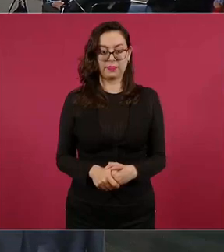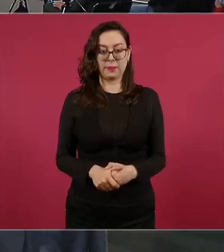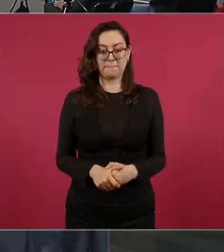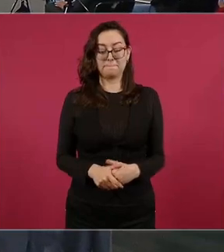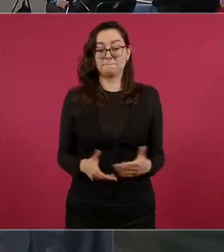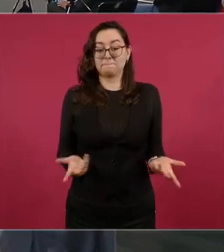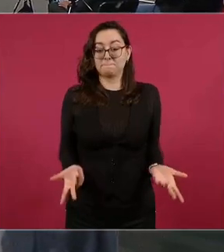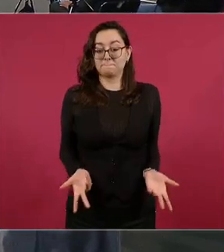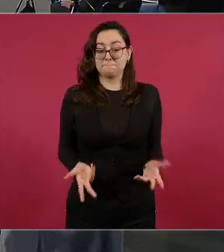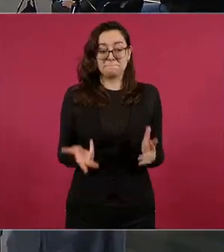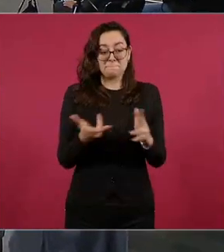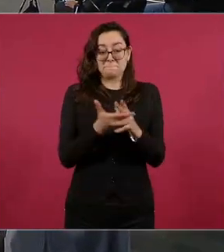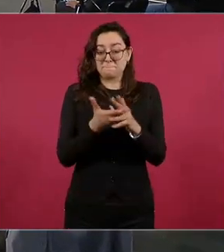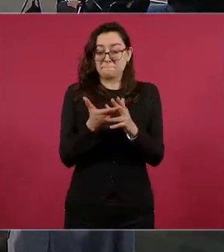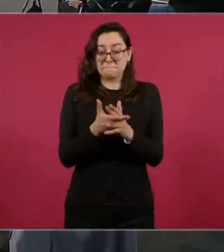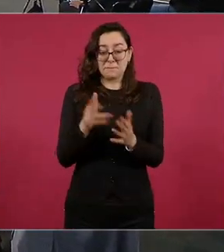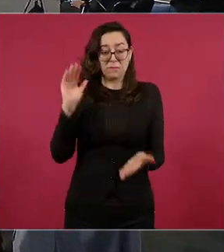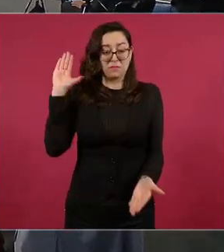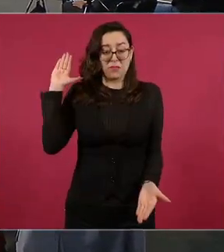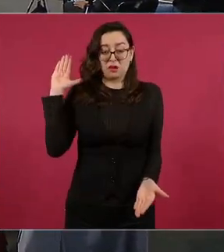bajos de